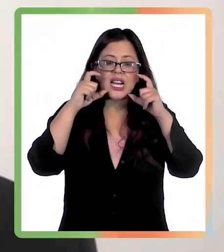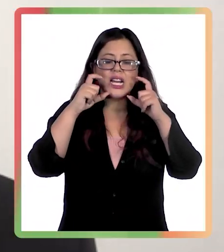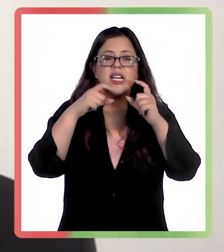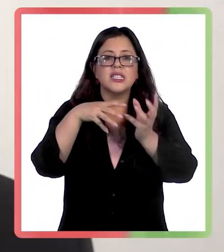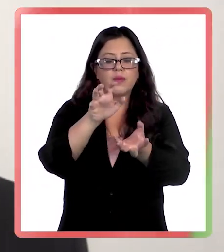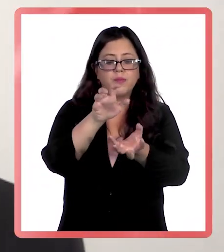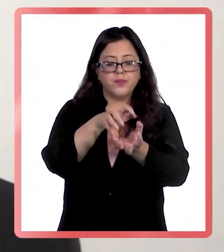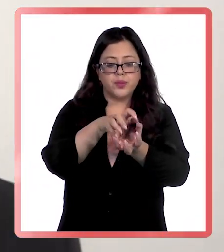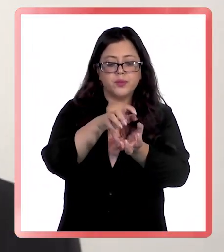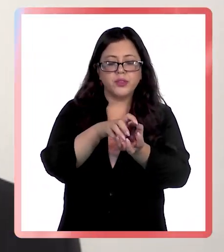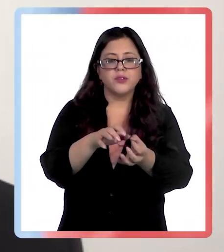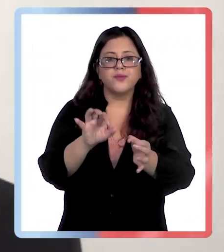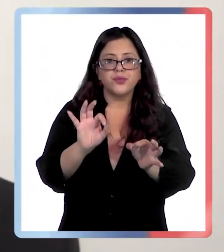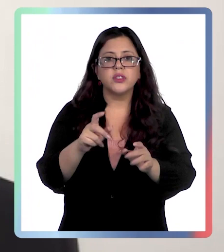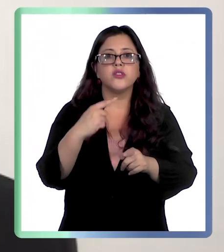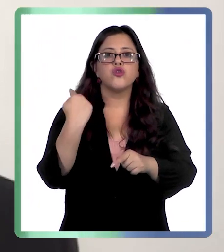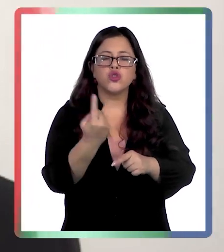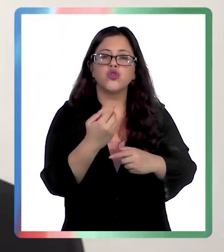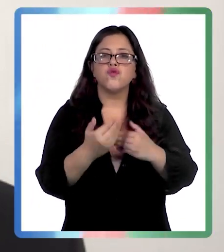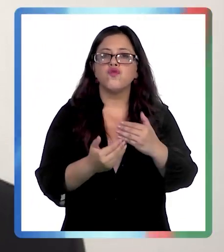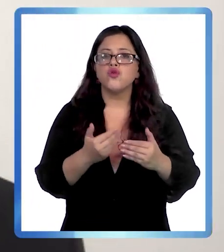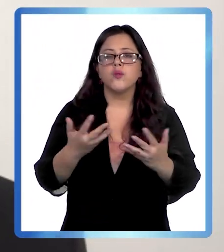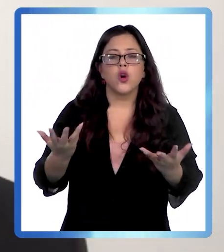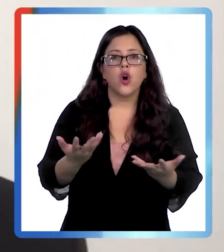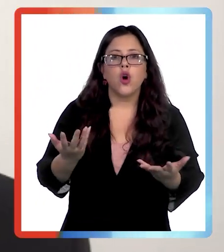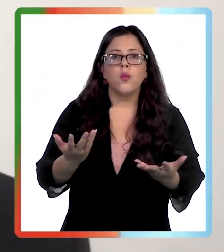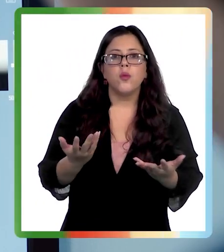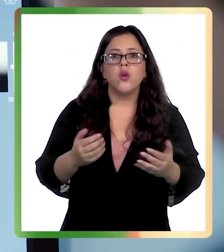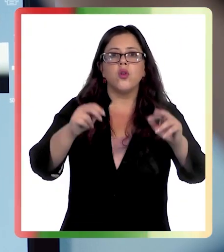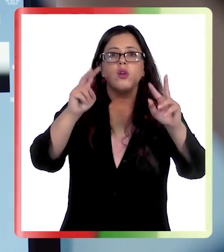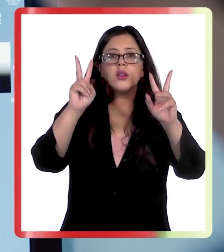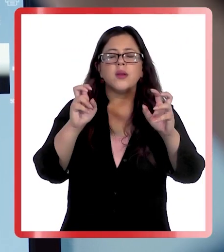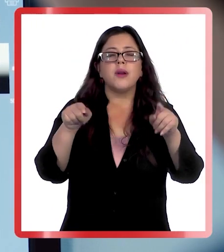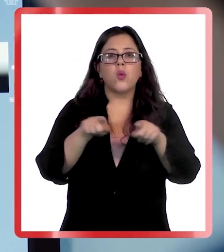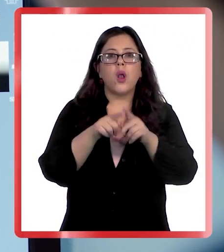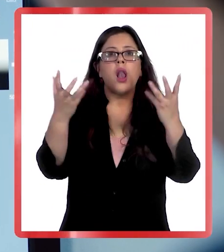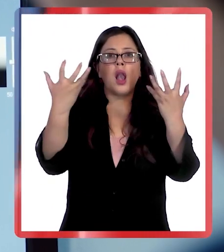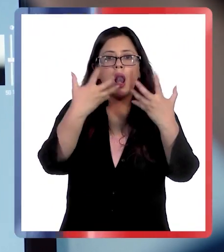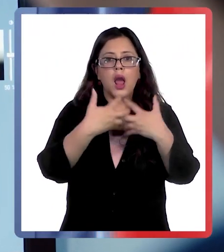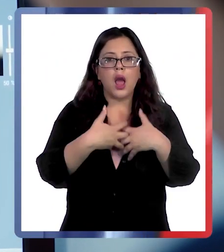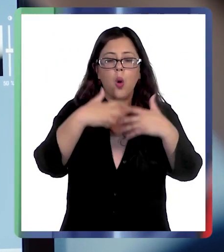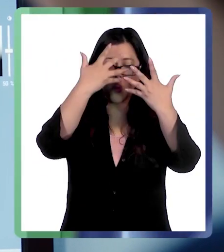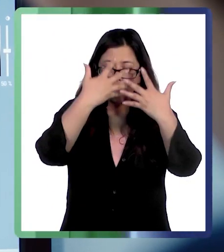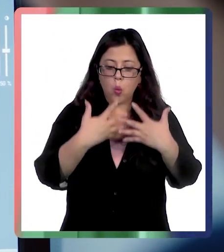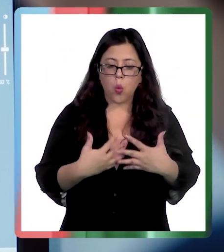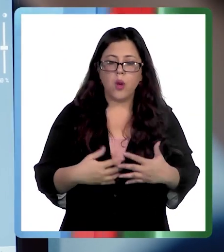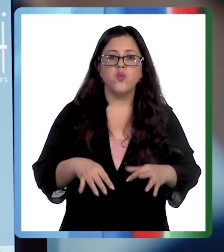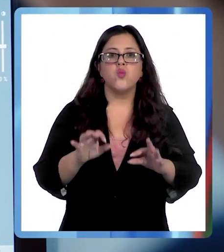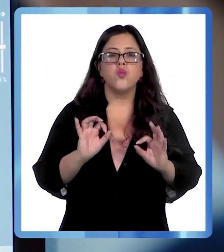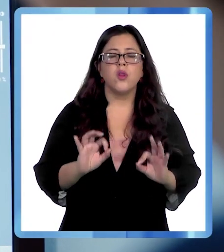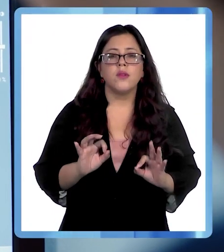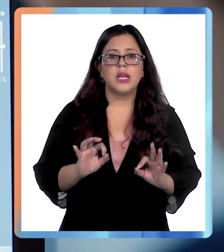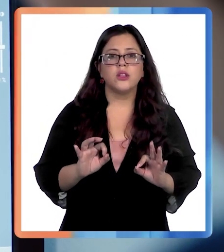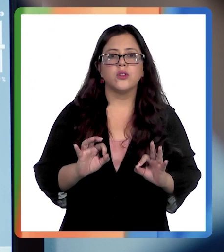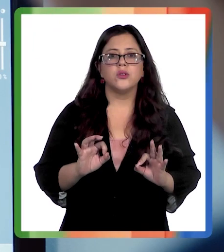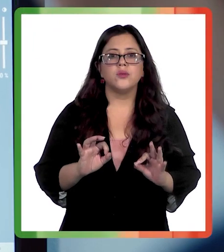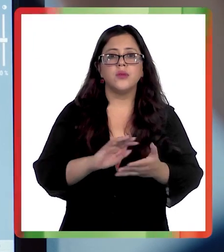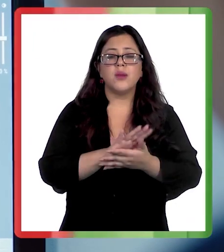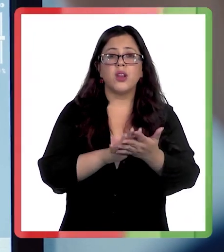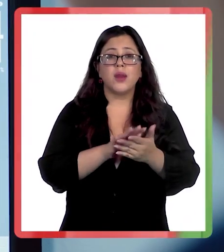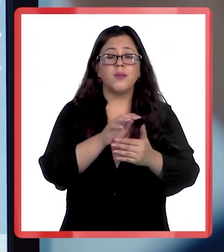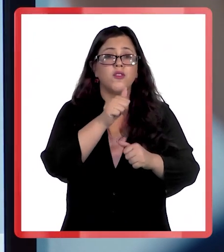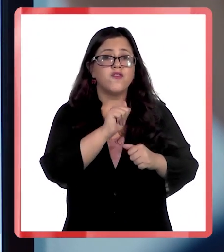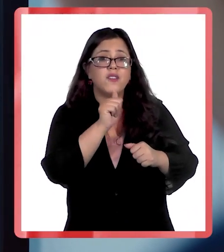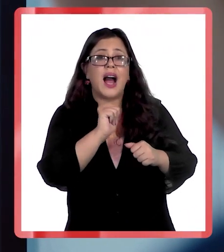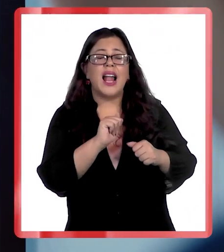ya mandibulares más exactos porque nosotros funcionamos biomecánico el cuerpo humano es perfecto fíjate y cuando cuando todos